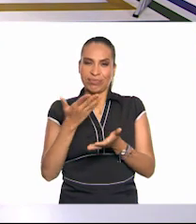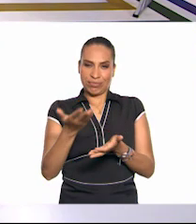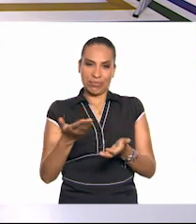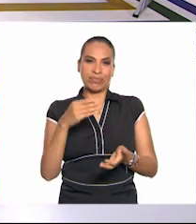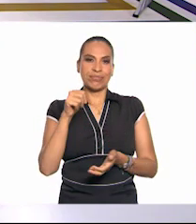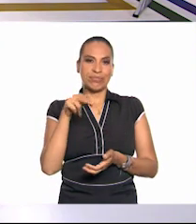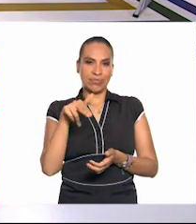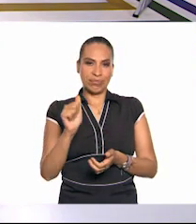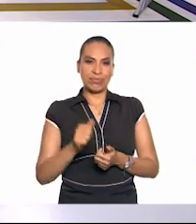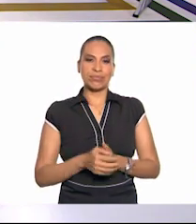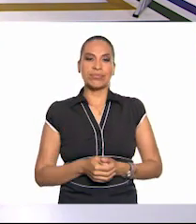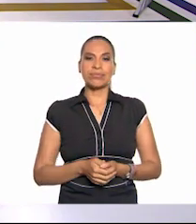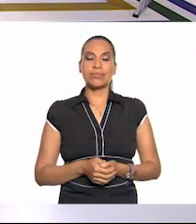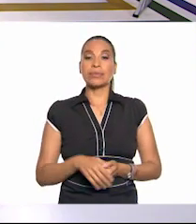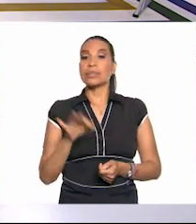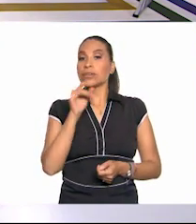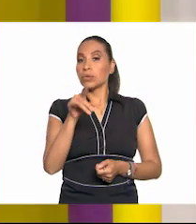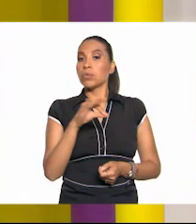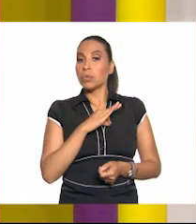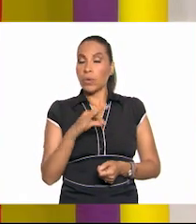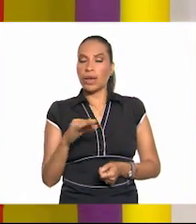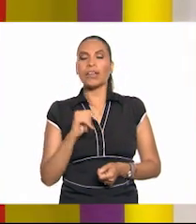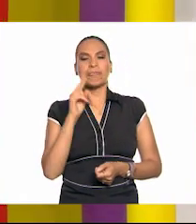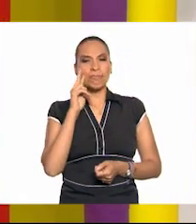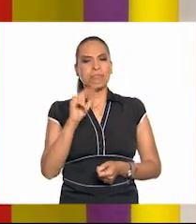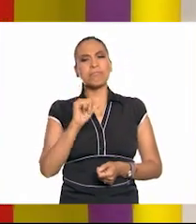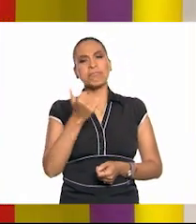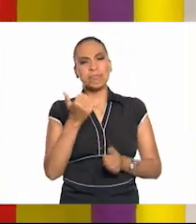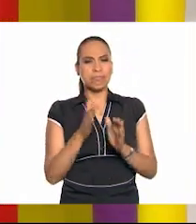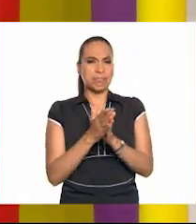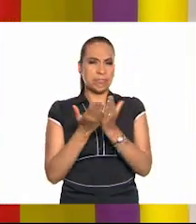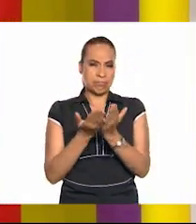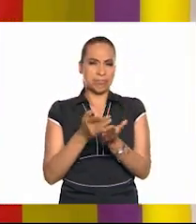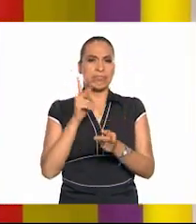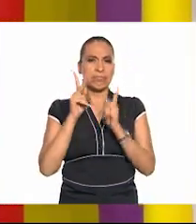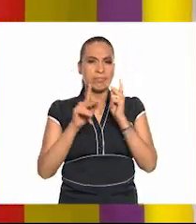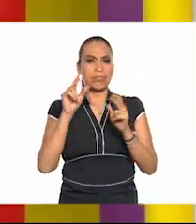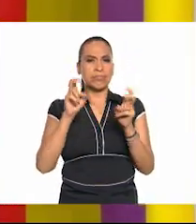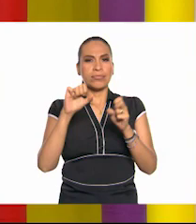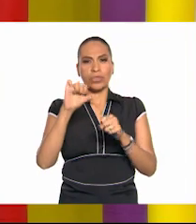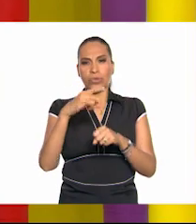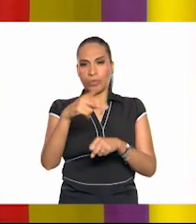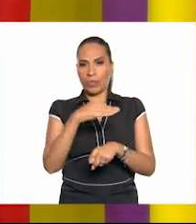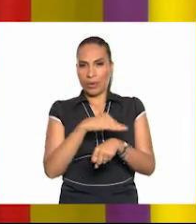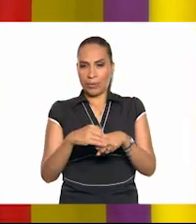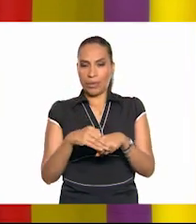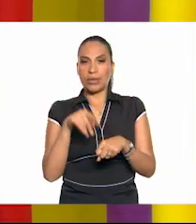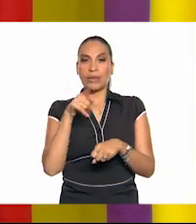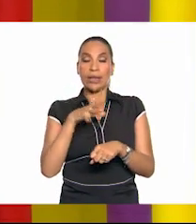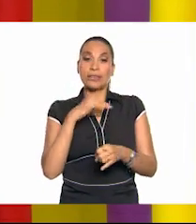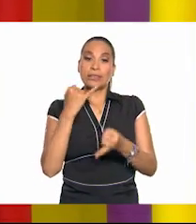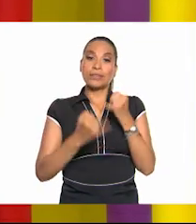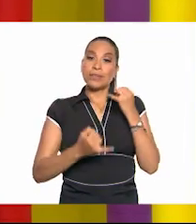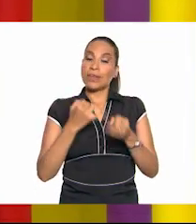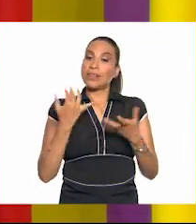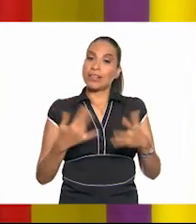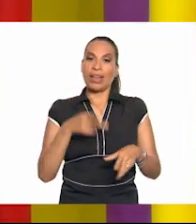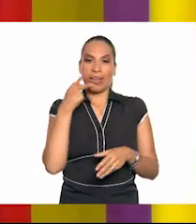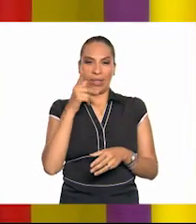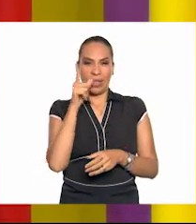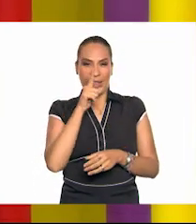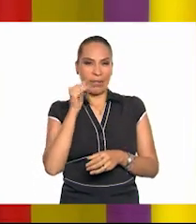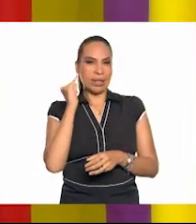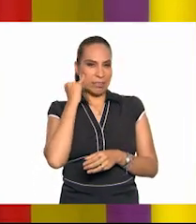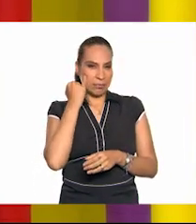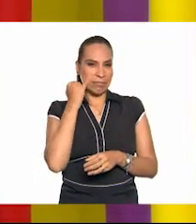Mariana. Si te es posible, consulta otros libros y comenta el tema de hoy con tu familia. Si tienes la fortuna de hablar una